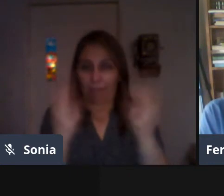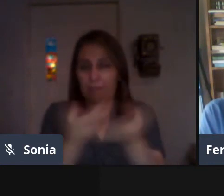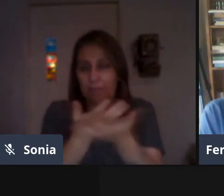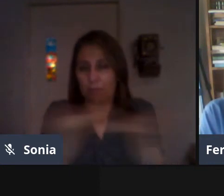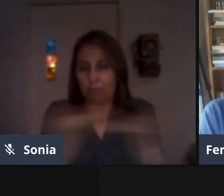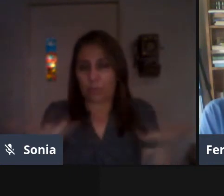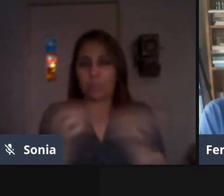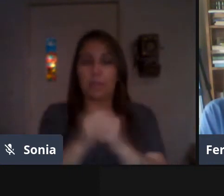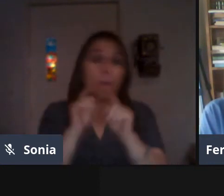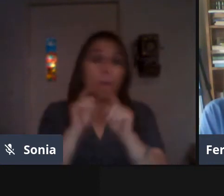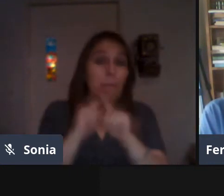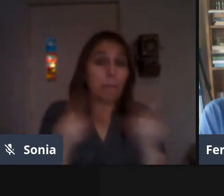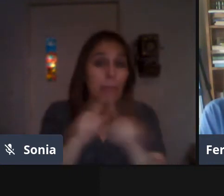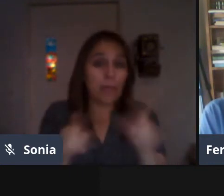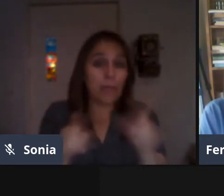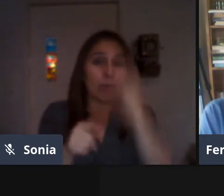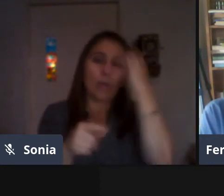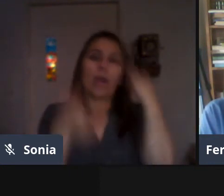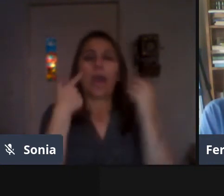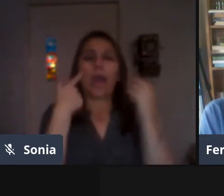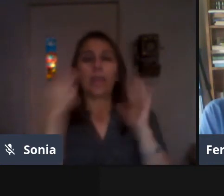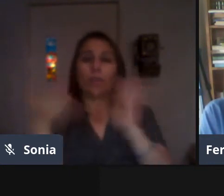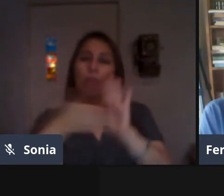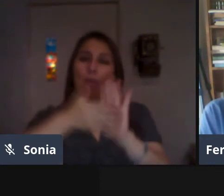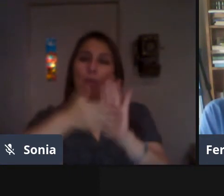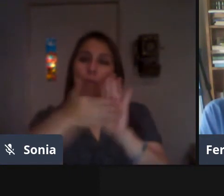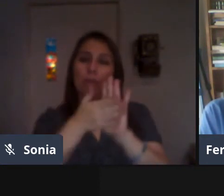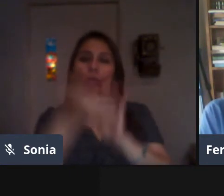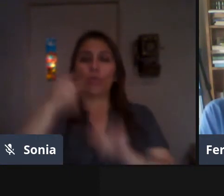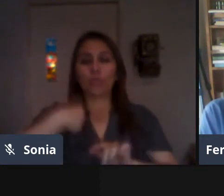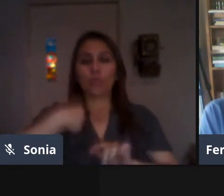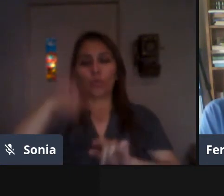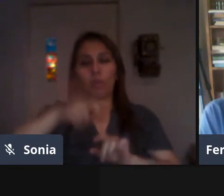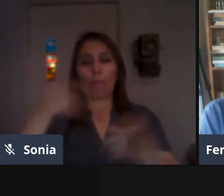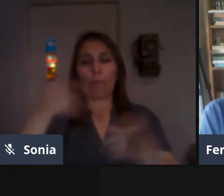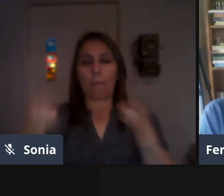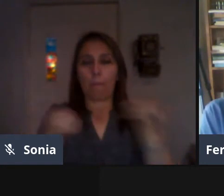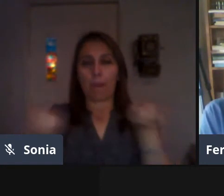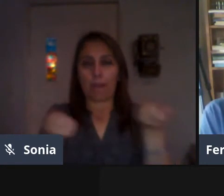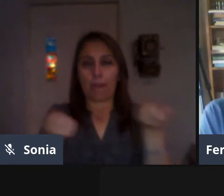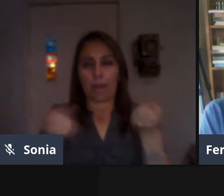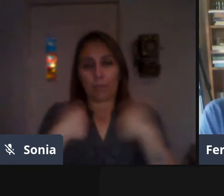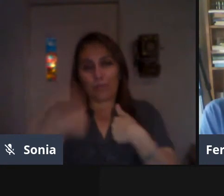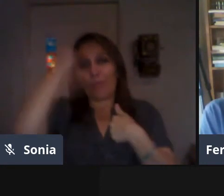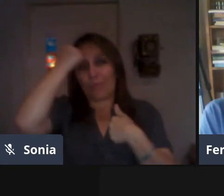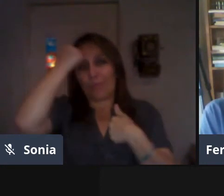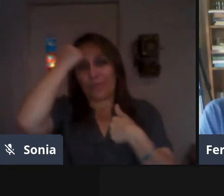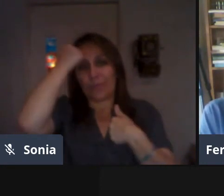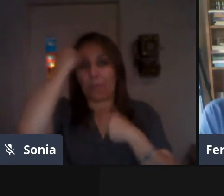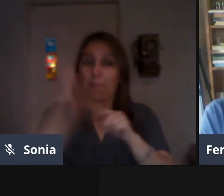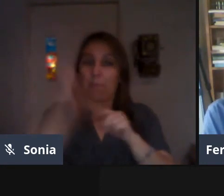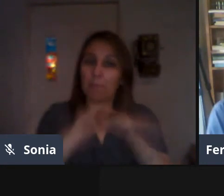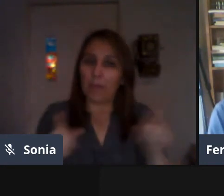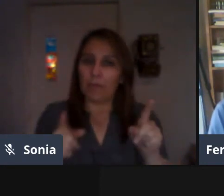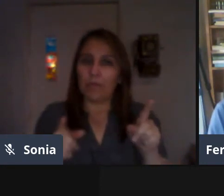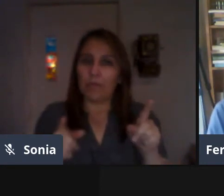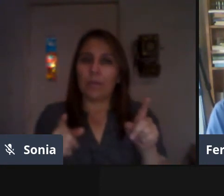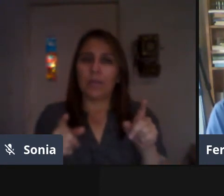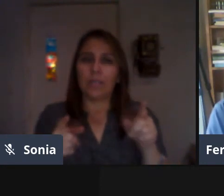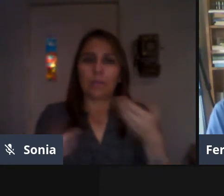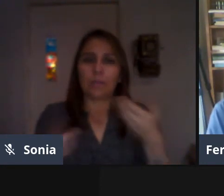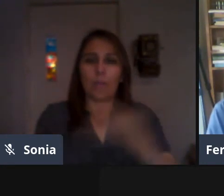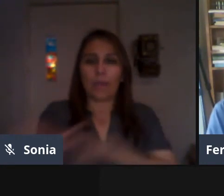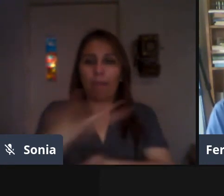temático argumental que tú tienes que dominar como maestro cierto pero también te abres a un diálogo y eso justamente también